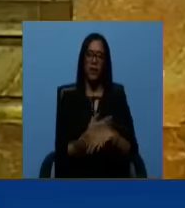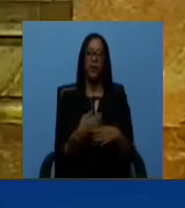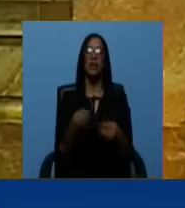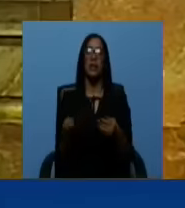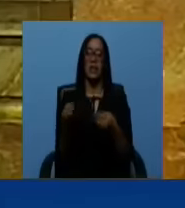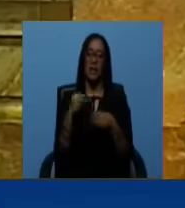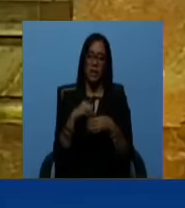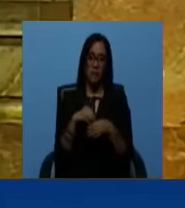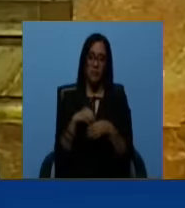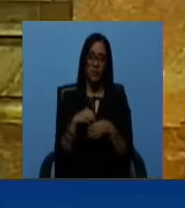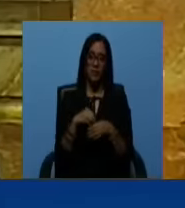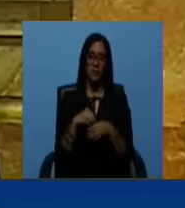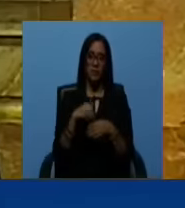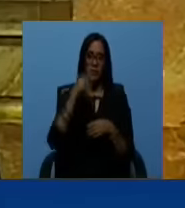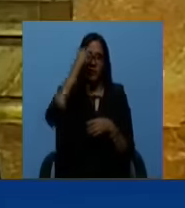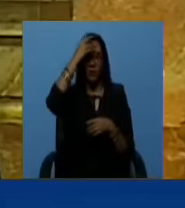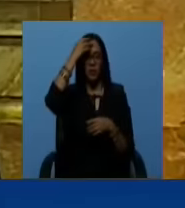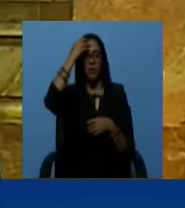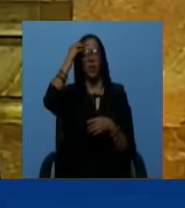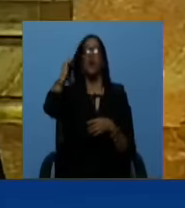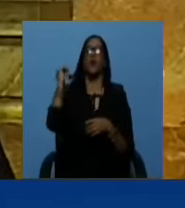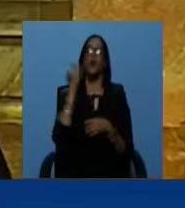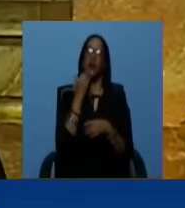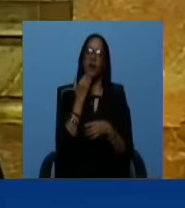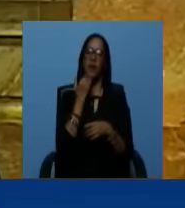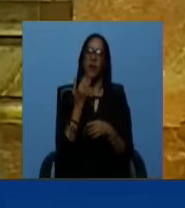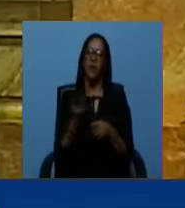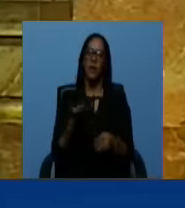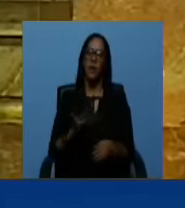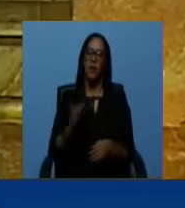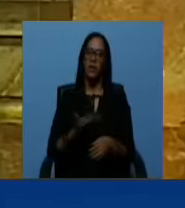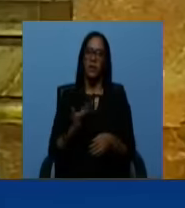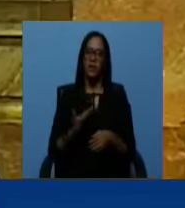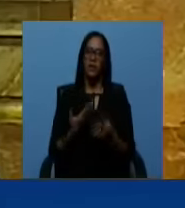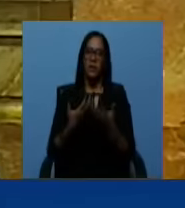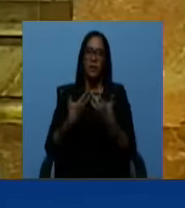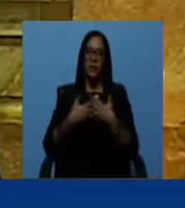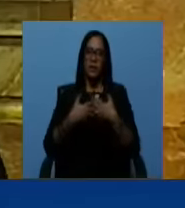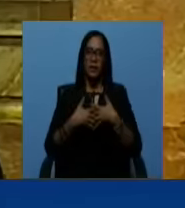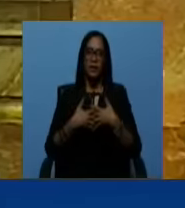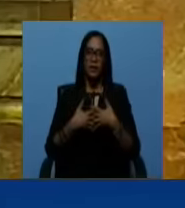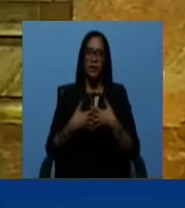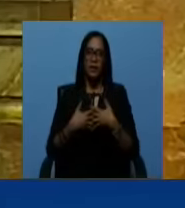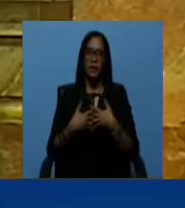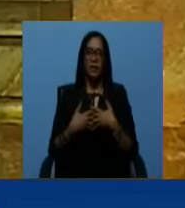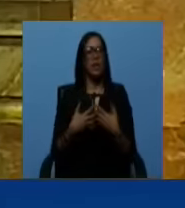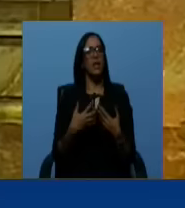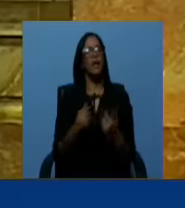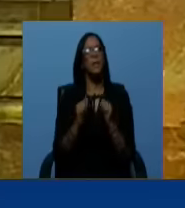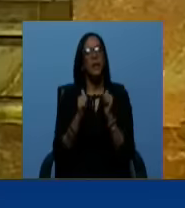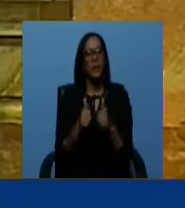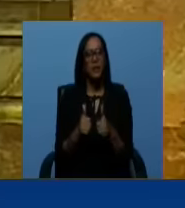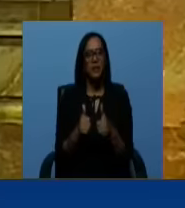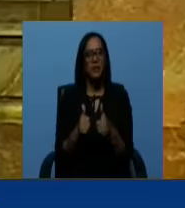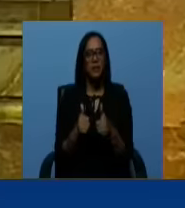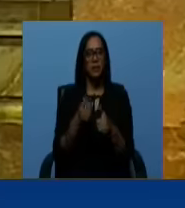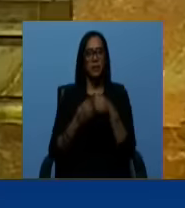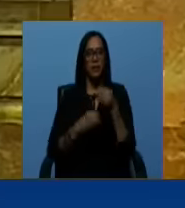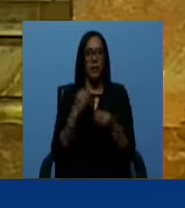además, con algo que es clave, porque el emprendimiento parte y